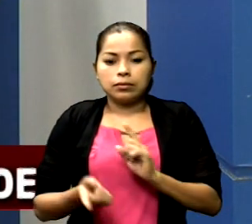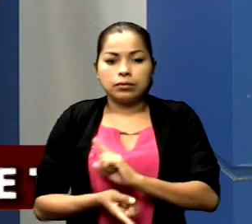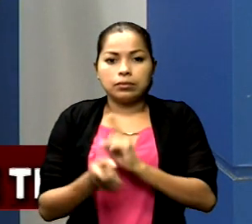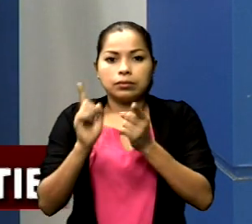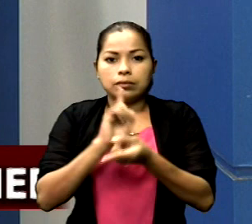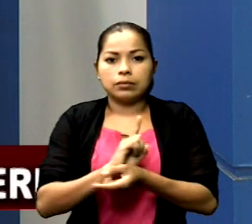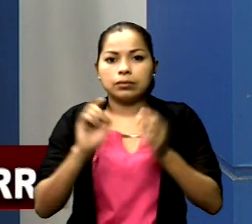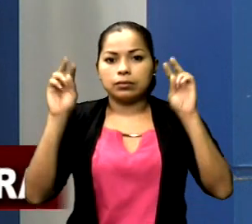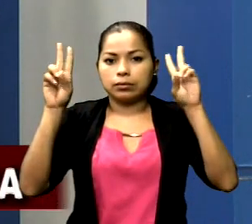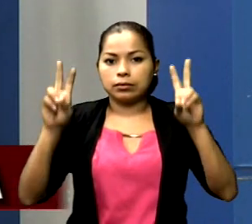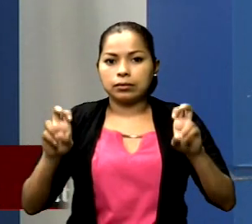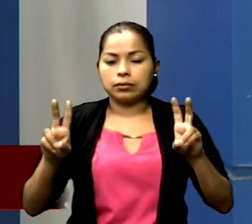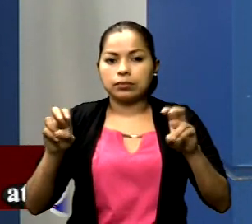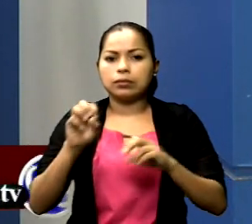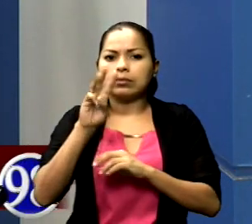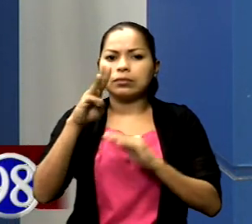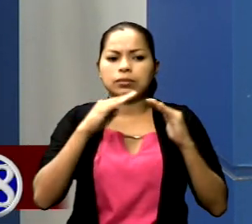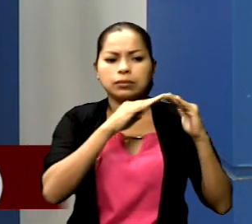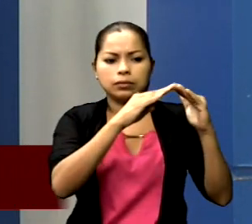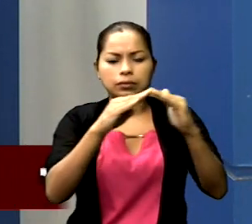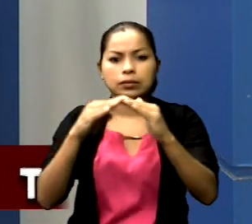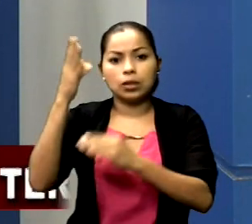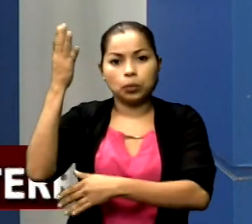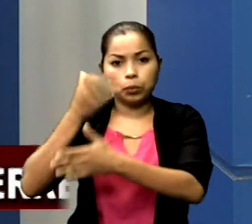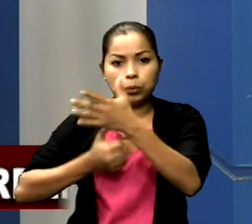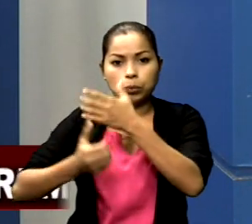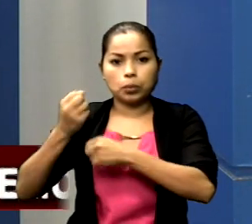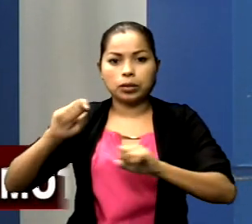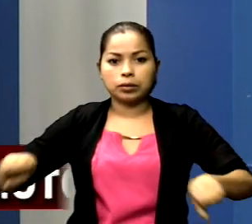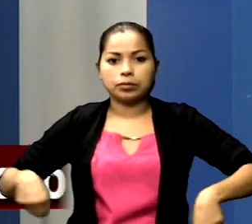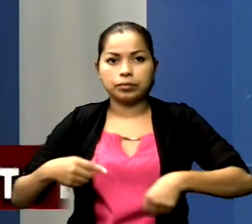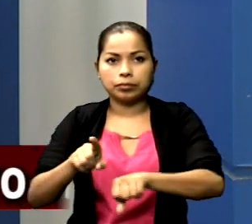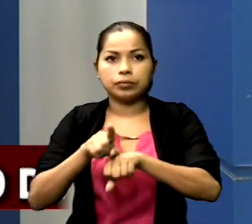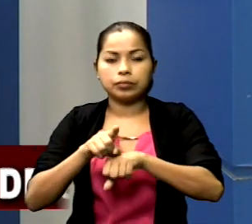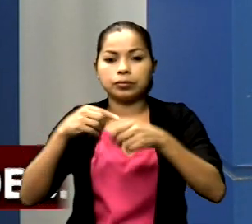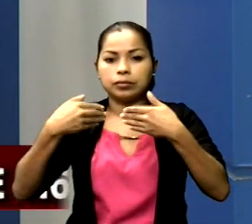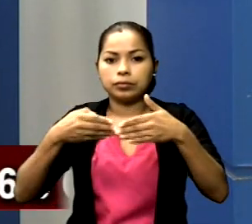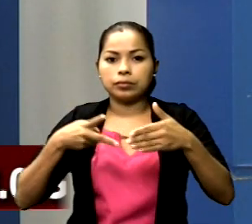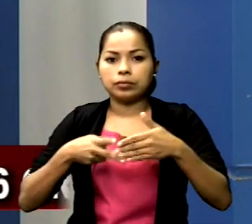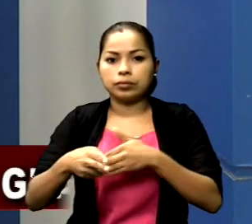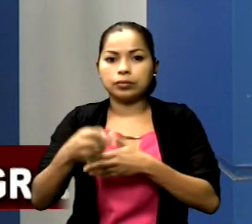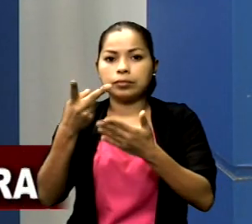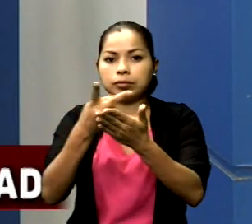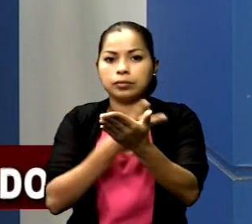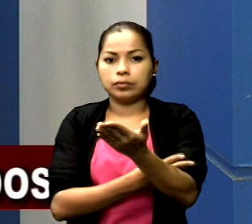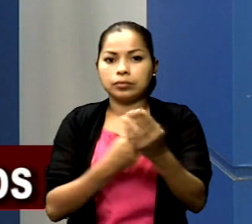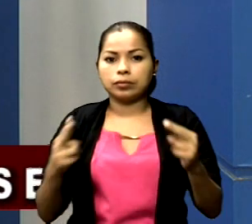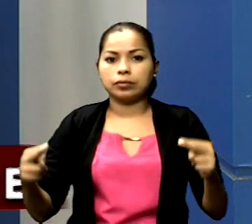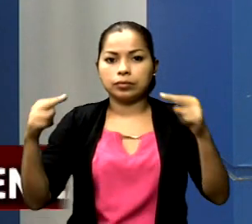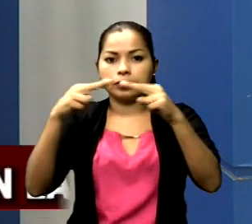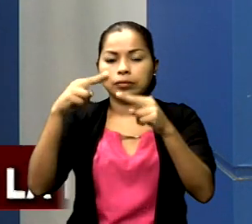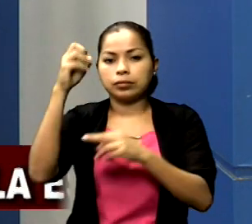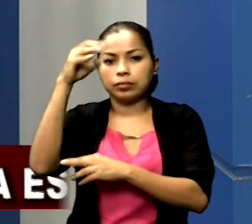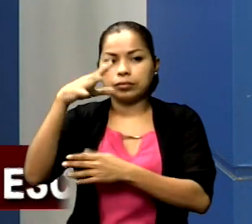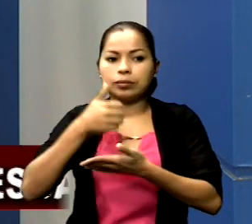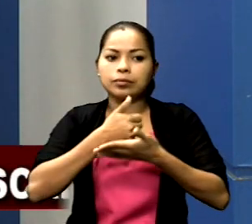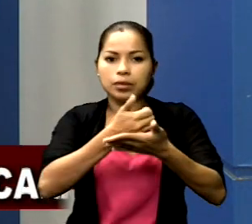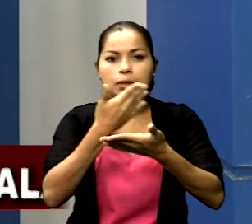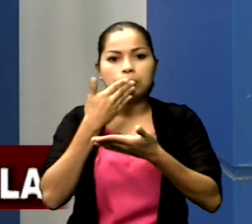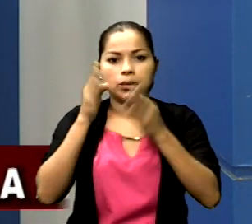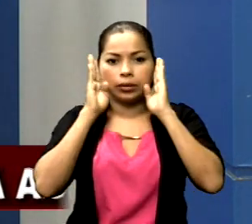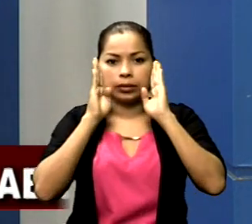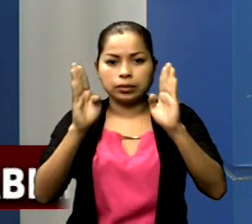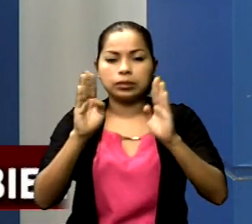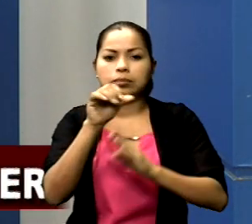Cambiamos de tema. En 3 comunidades de Boaco y Madrid se inauguraron proyectos de electrificación que benefician